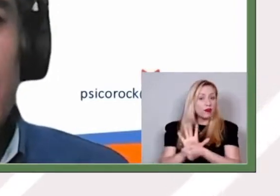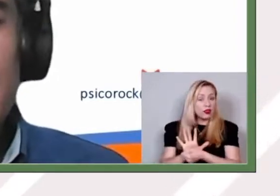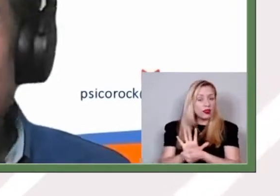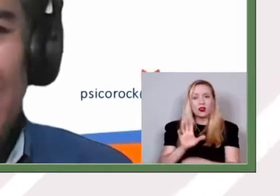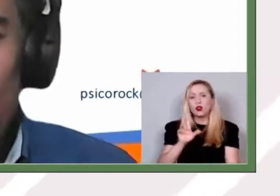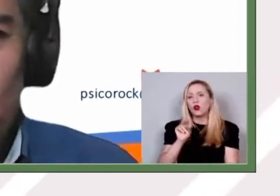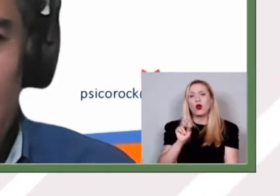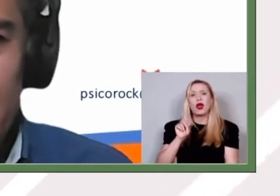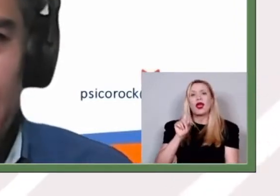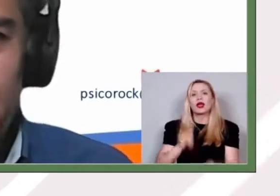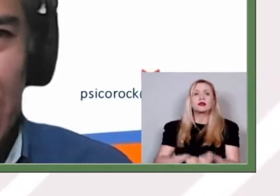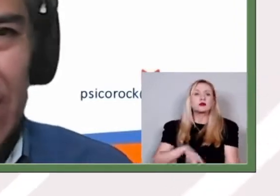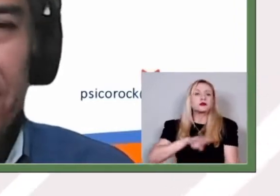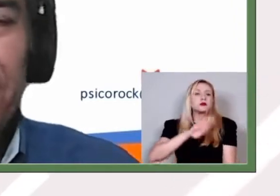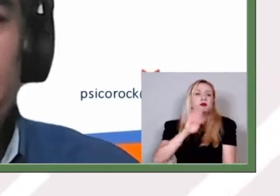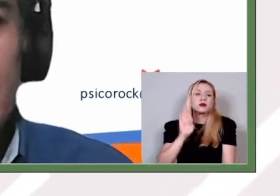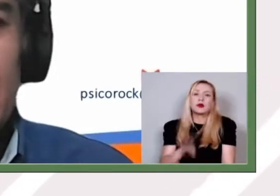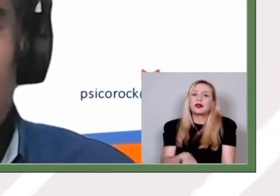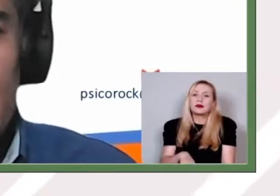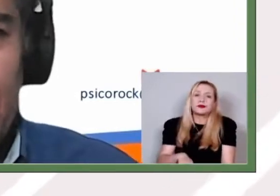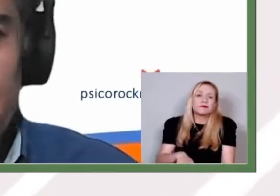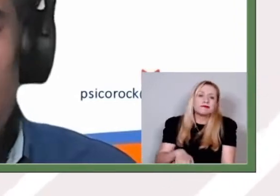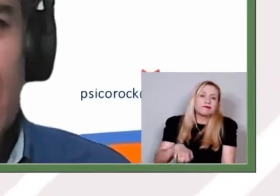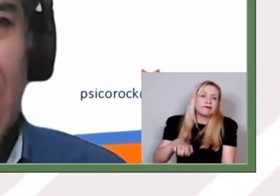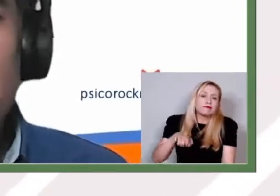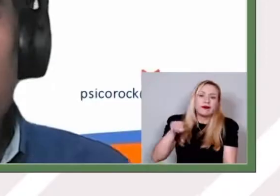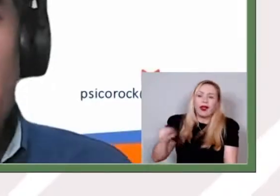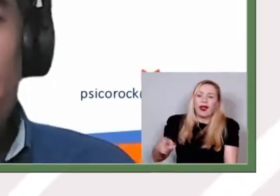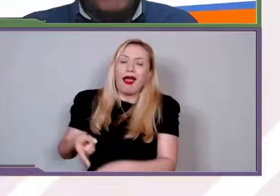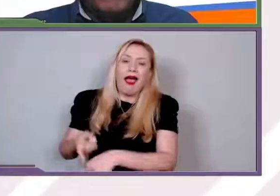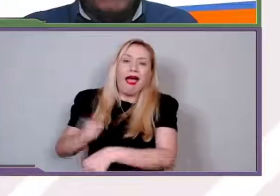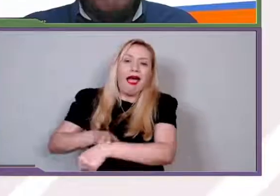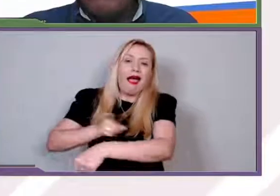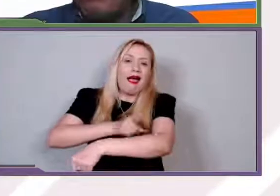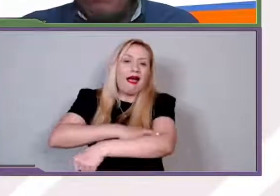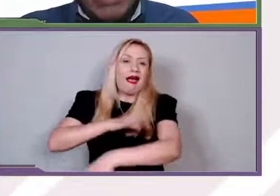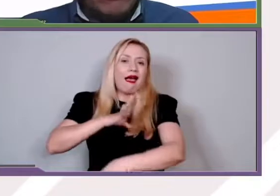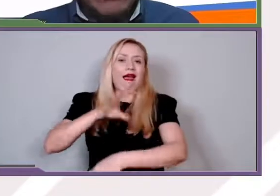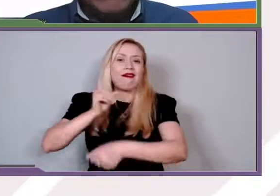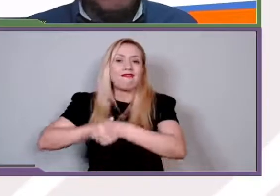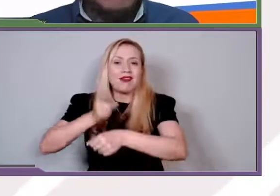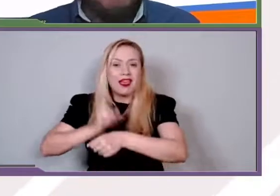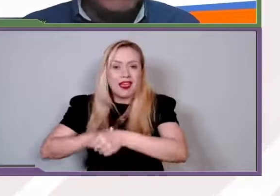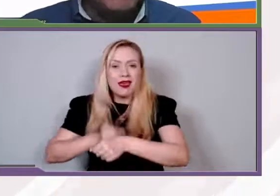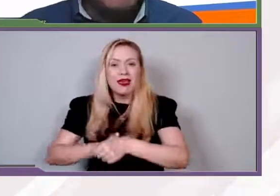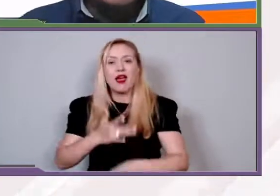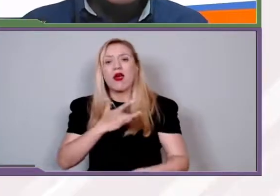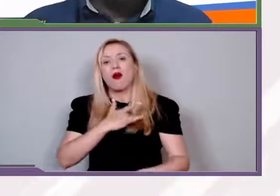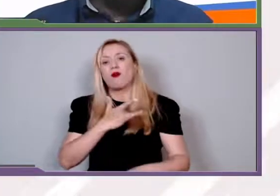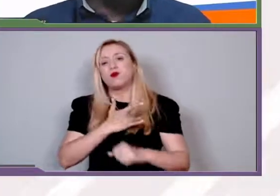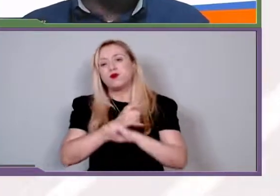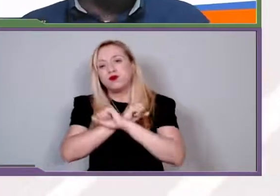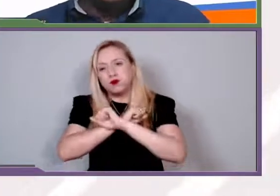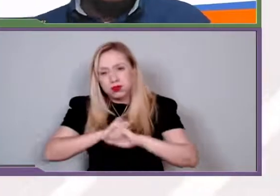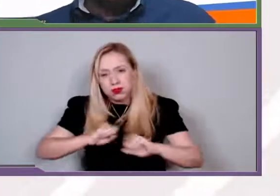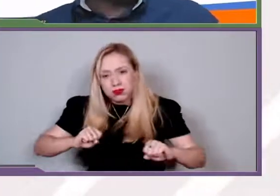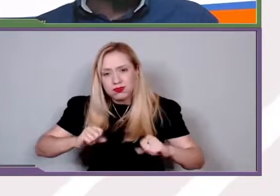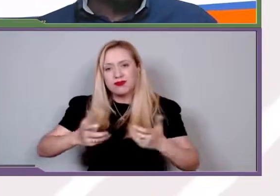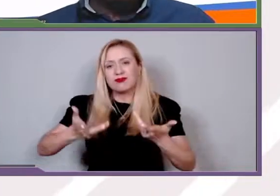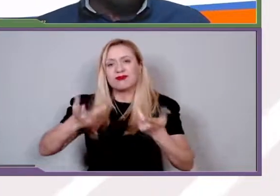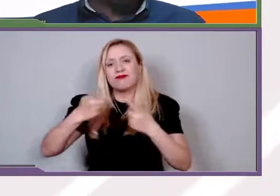fueron muertes naturales por las enfermedades que ya venían, por paros cardiorrespiratorios, etcétera,